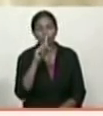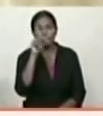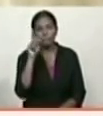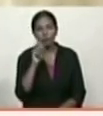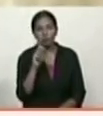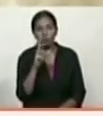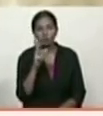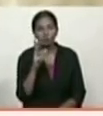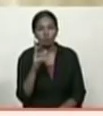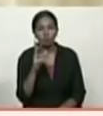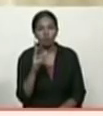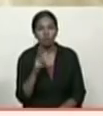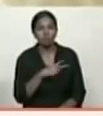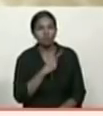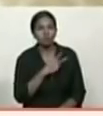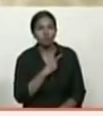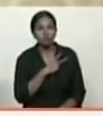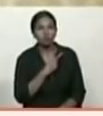Vázquez por Venevisión.